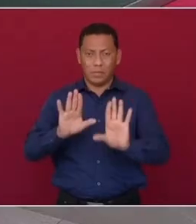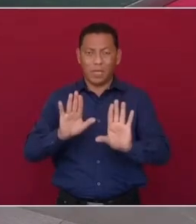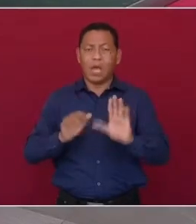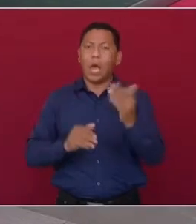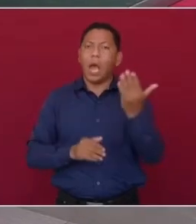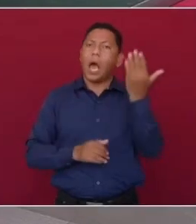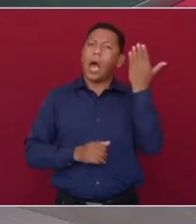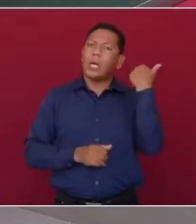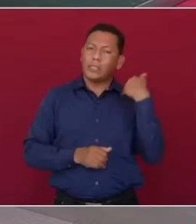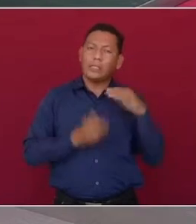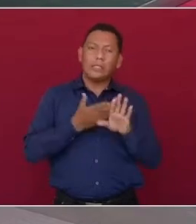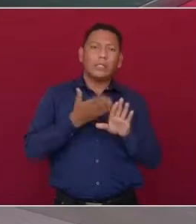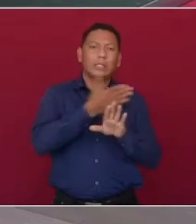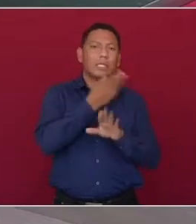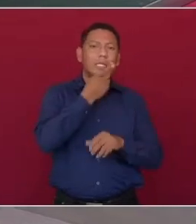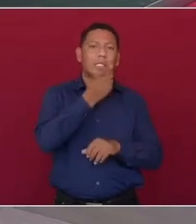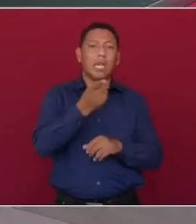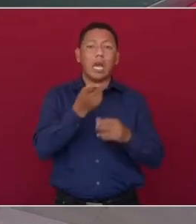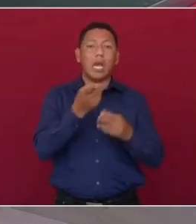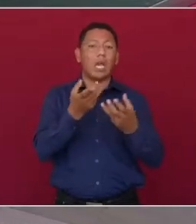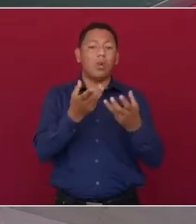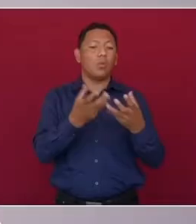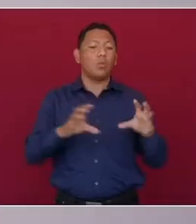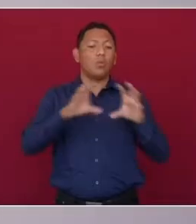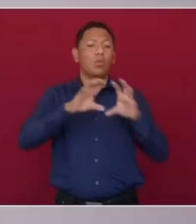decía, en un mundo globalizado